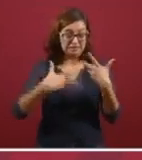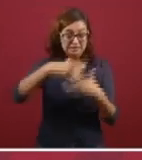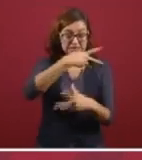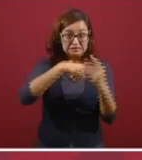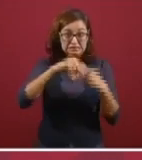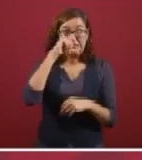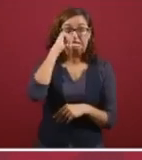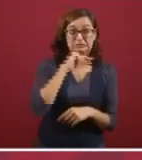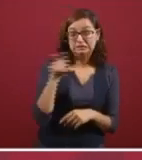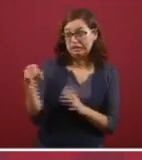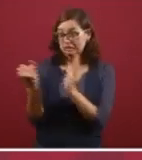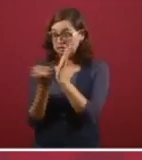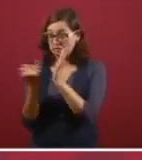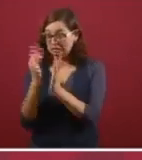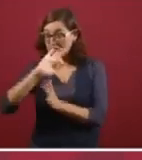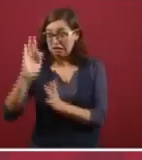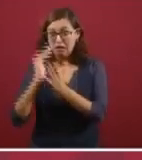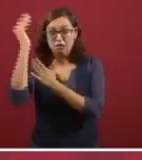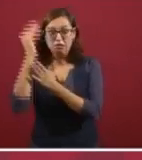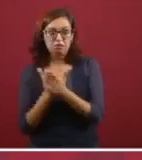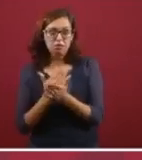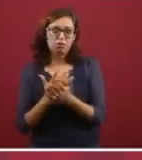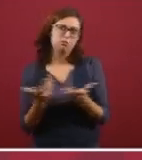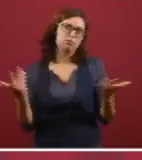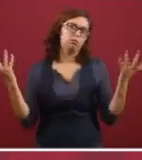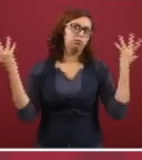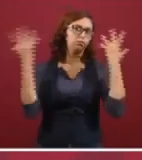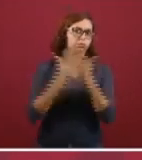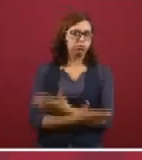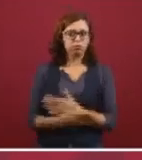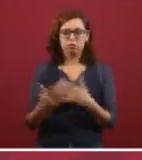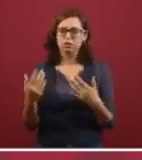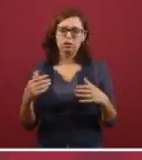desajustes, pero bajaron las tasas,